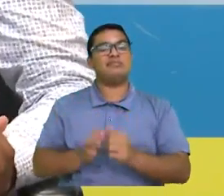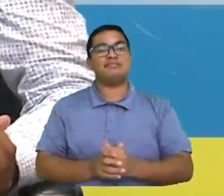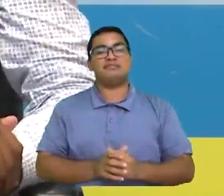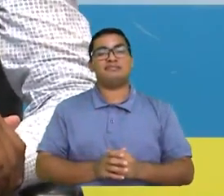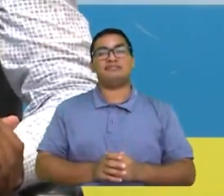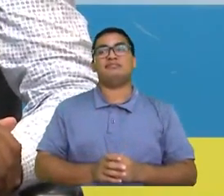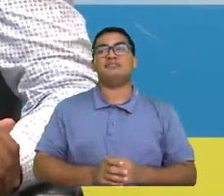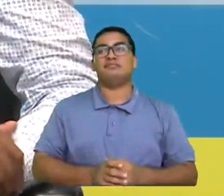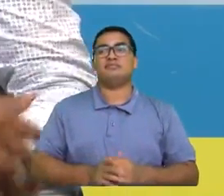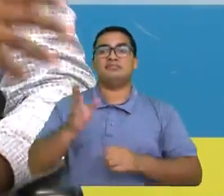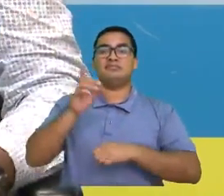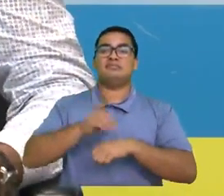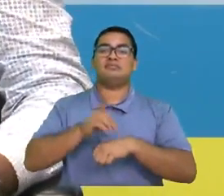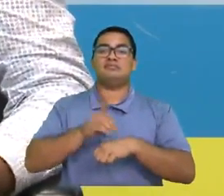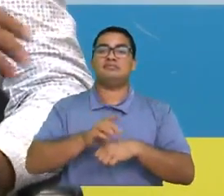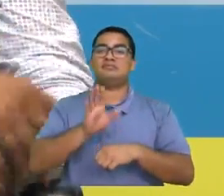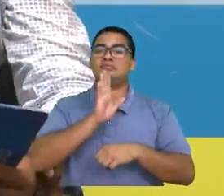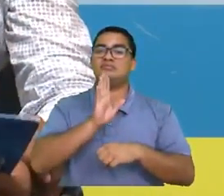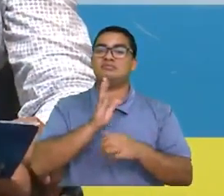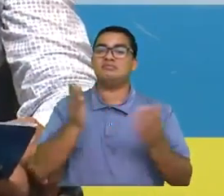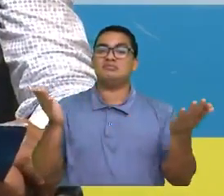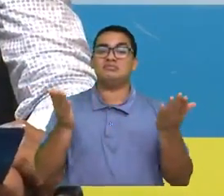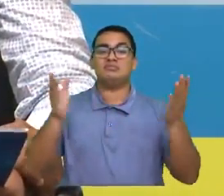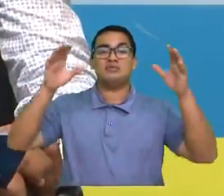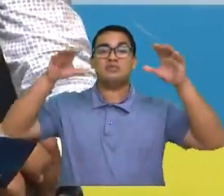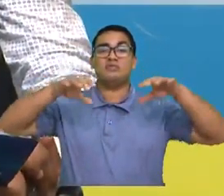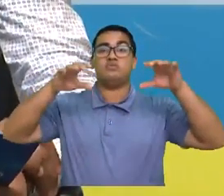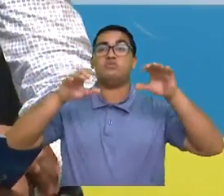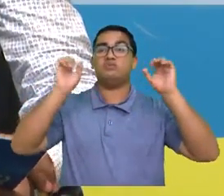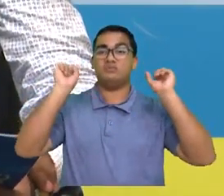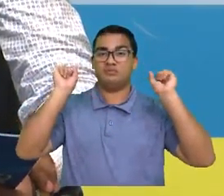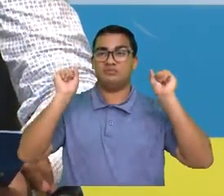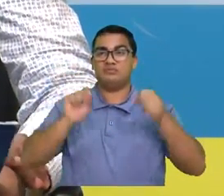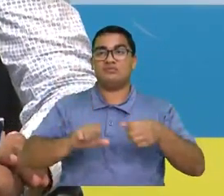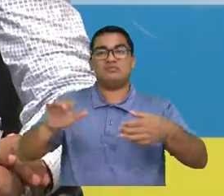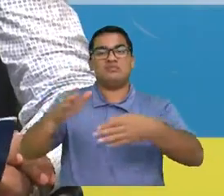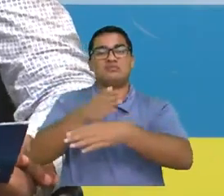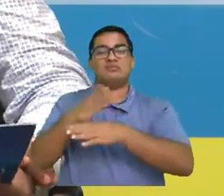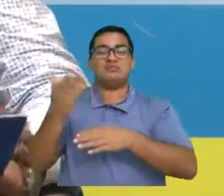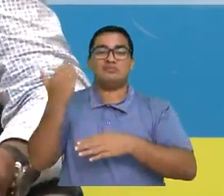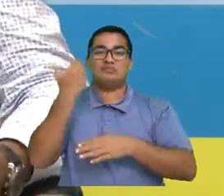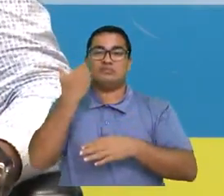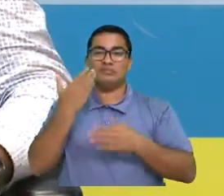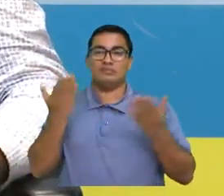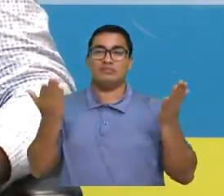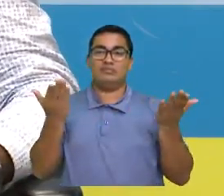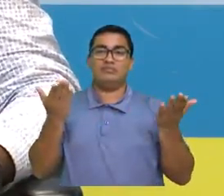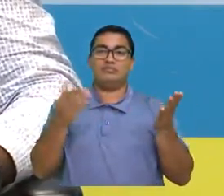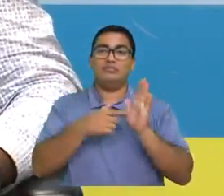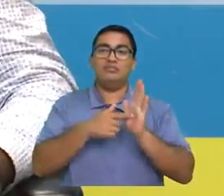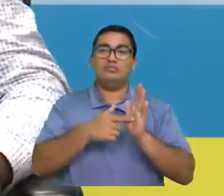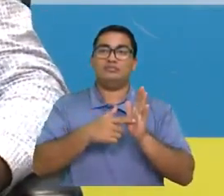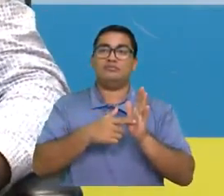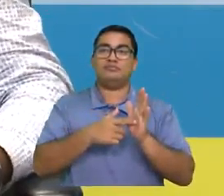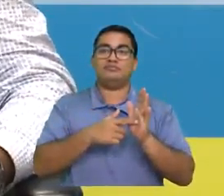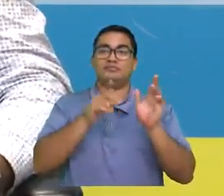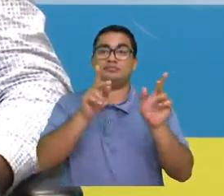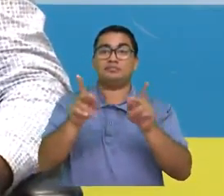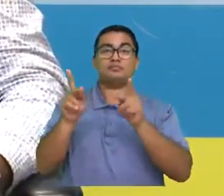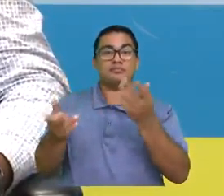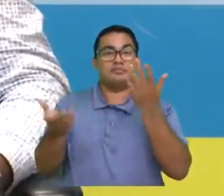doctora hablábamos de que en esta temporada del invierno suelen aparecer este tipo de enfermedades, que son ocasionadas porque quizás nosotros nos